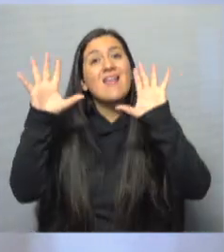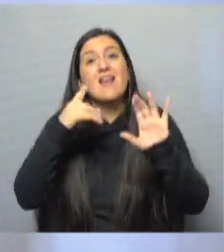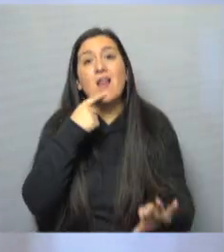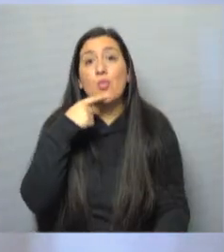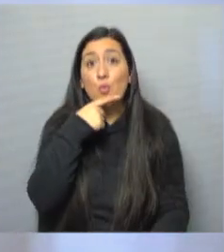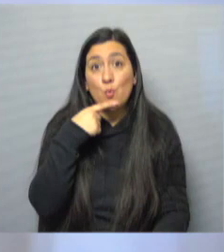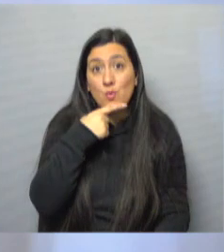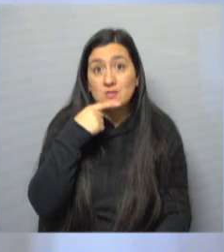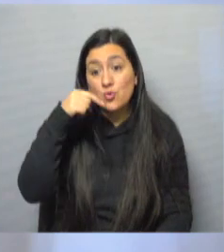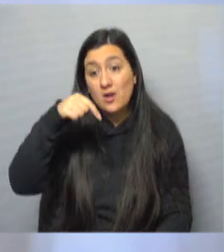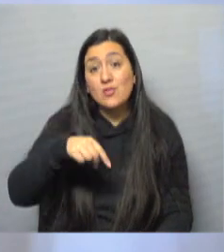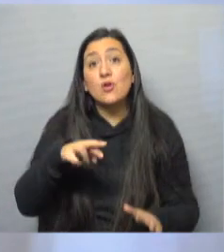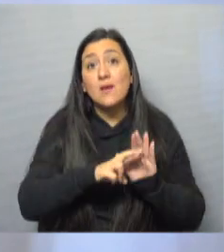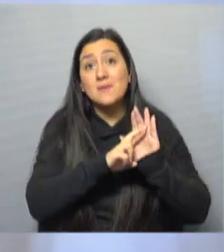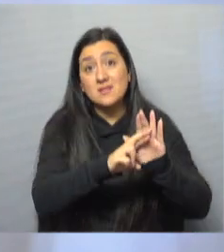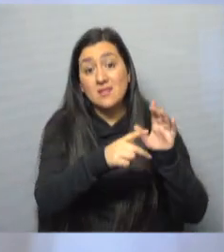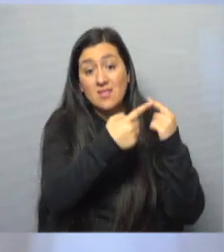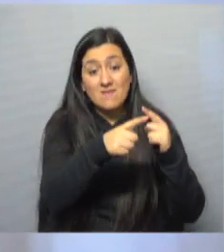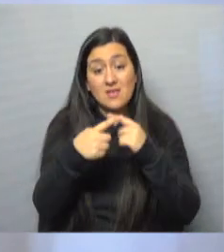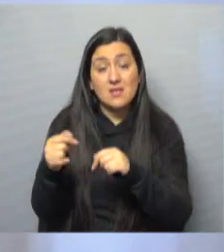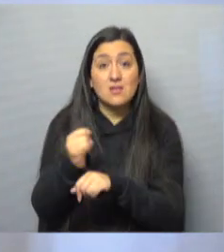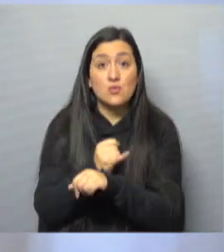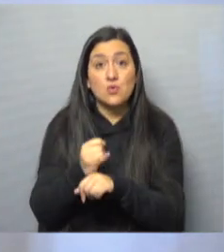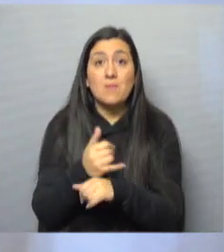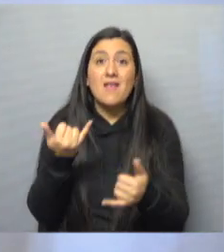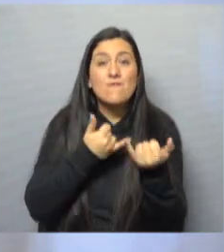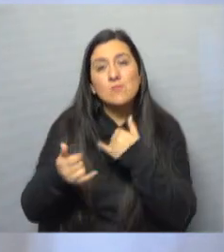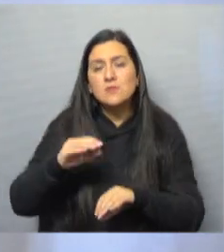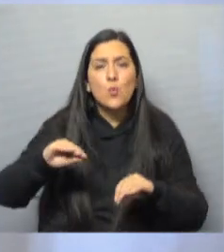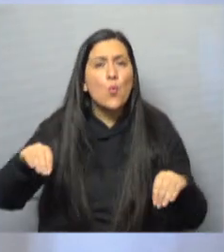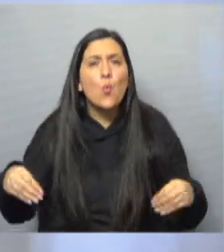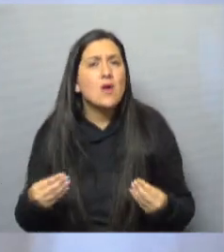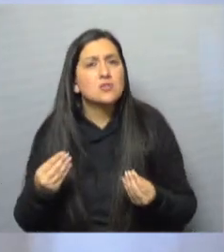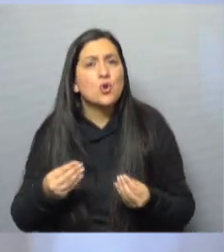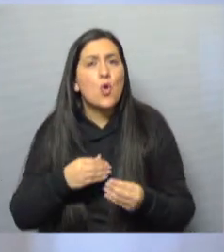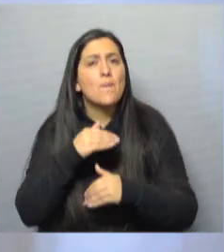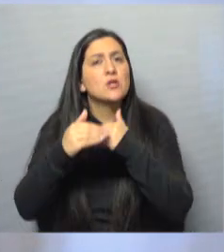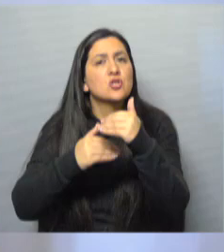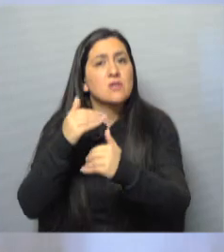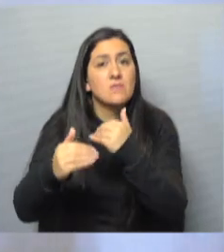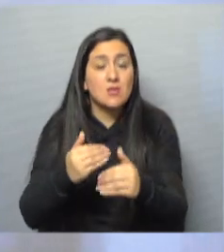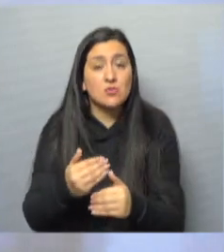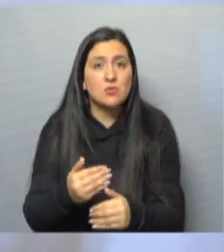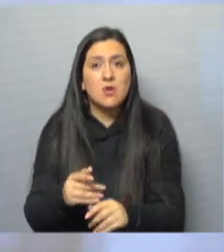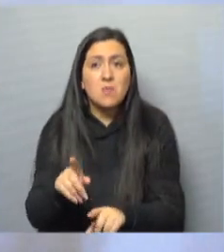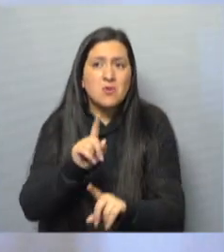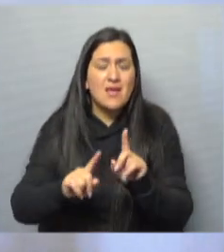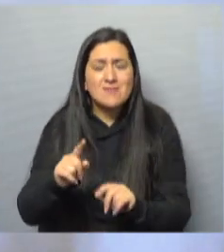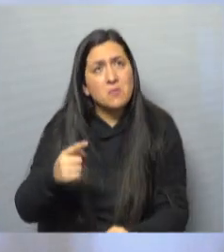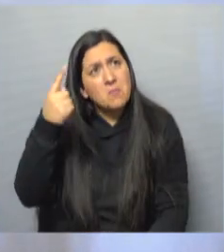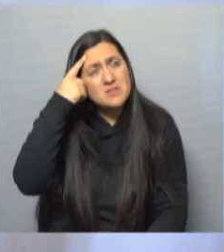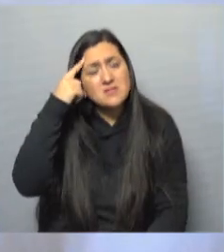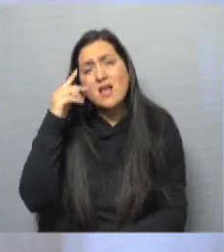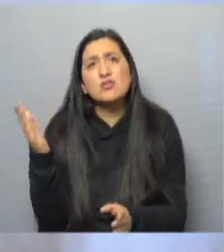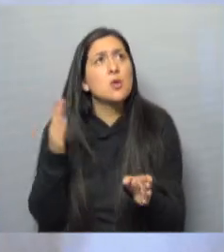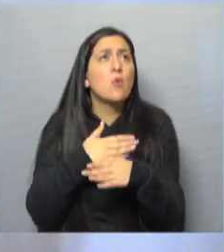con estos representantes de las diversas instituciones para informarse más cuáles son los procedimientos pero ese es uno lo ve como de afuera una cosa inaccesible